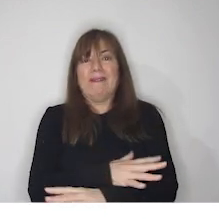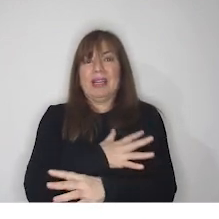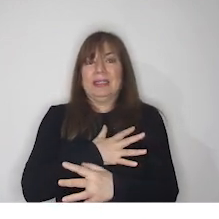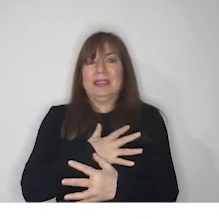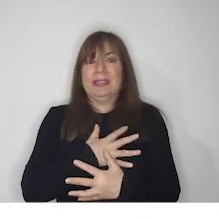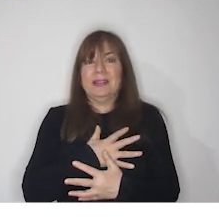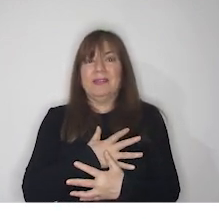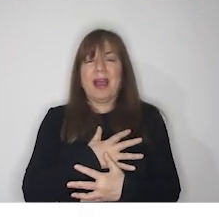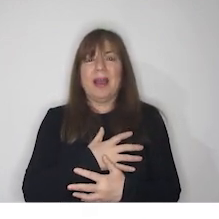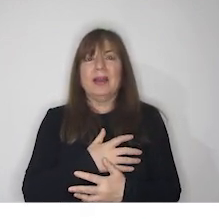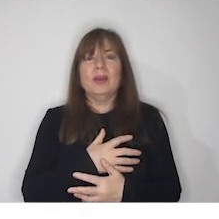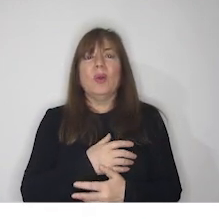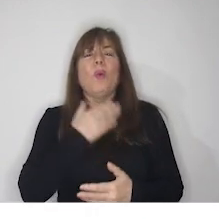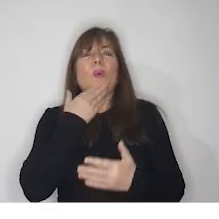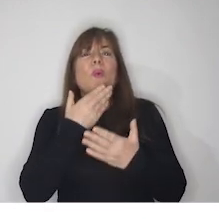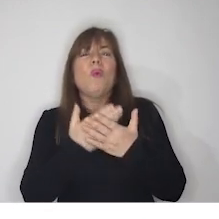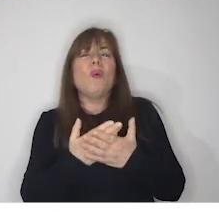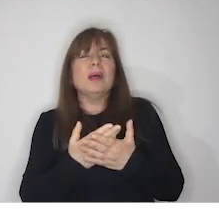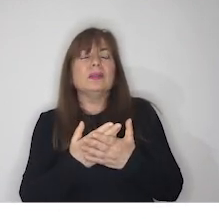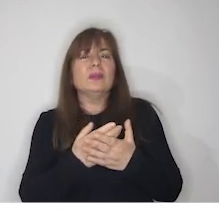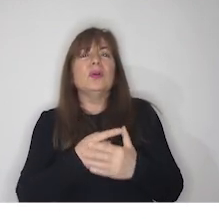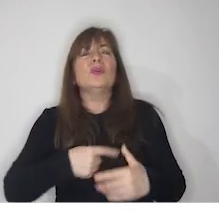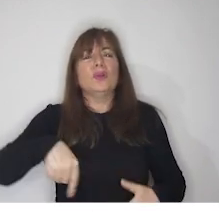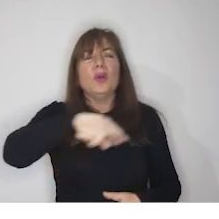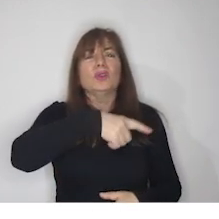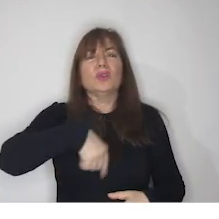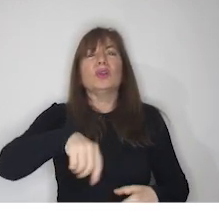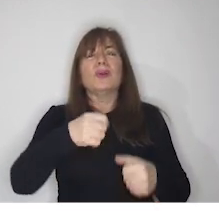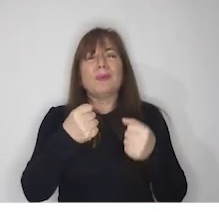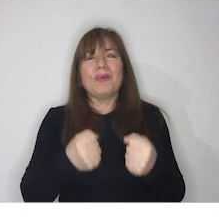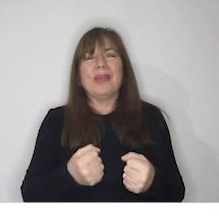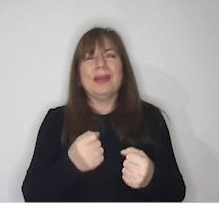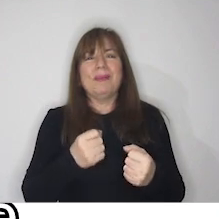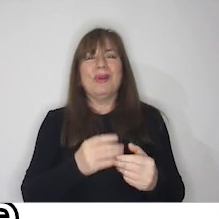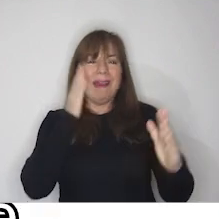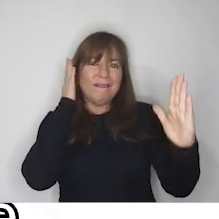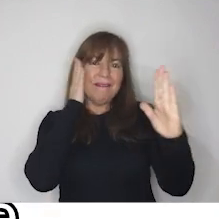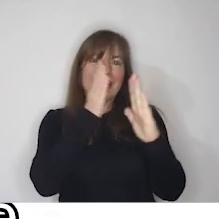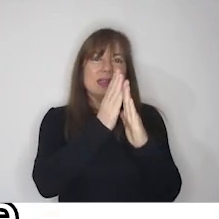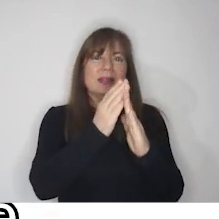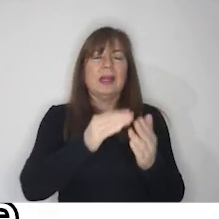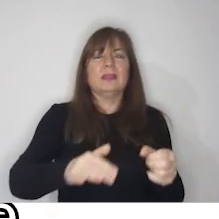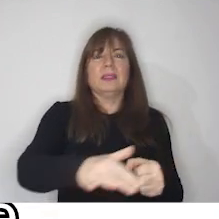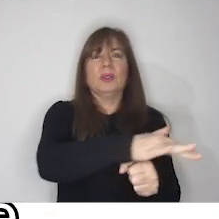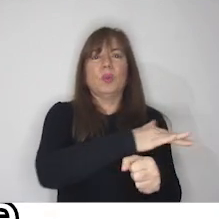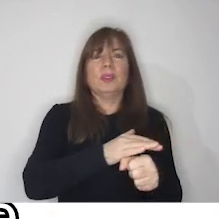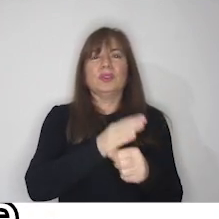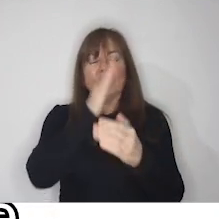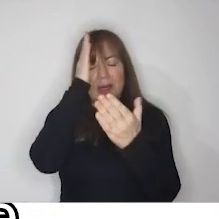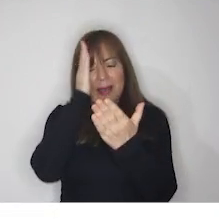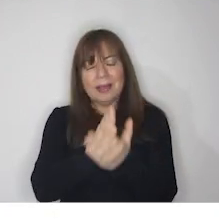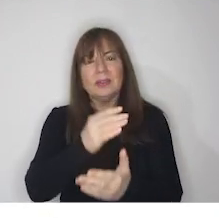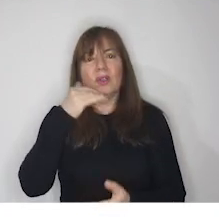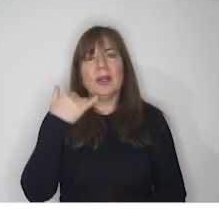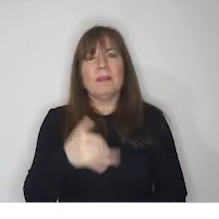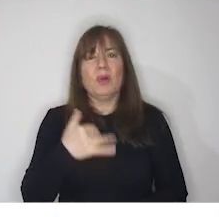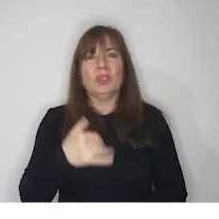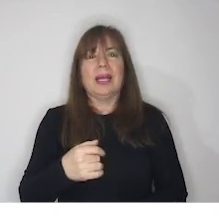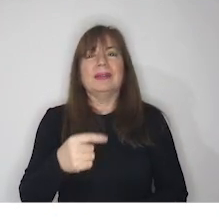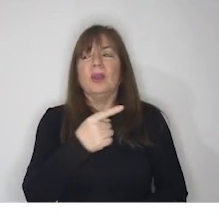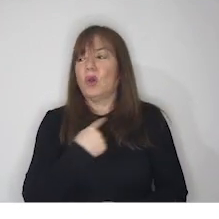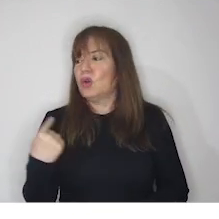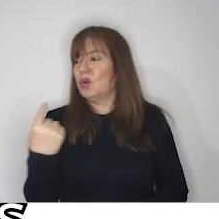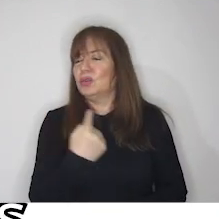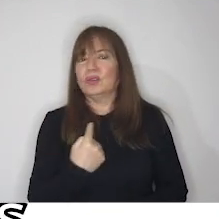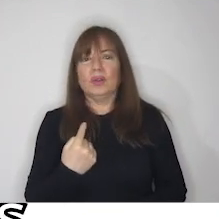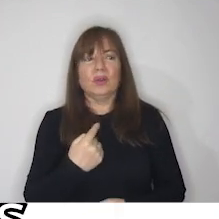4.1. Responsabilidad sexual y afectiva. Hablamos de responsabilidad sexual y afectiva cuando somos capaces de enfrentar situaciones